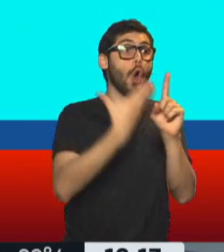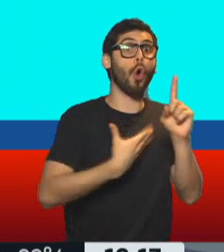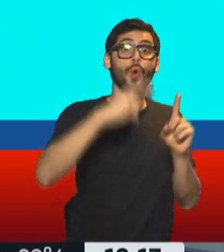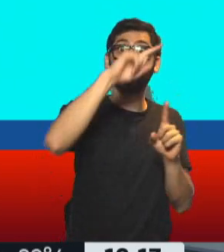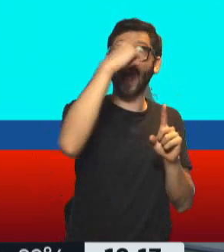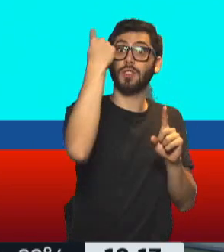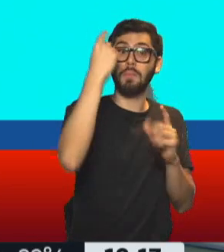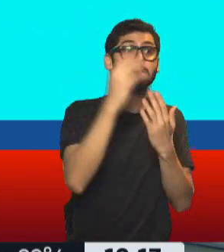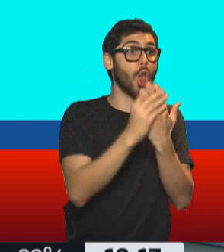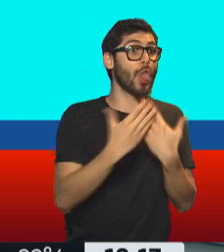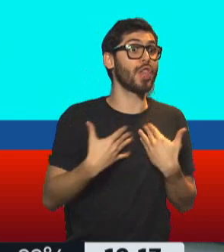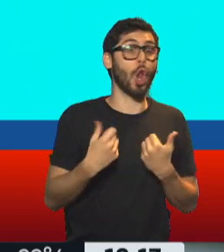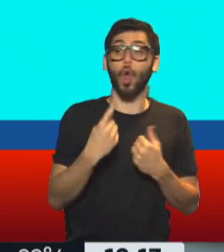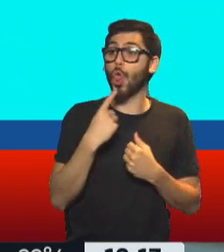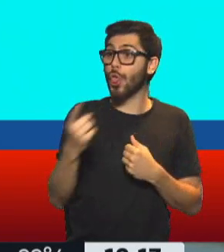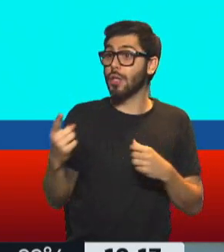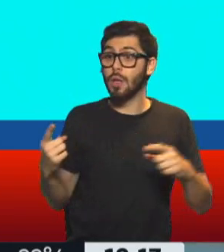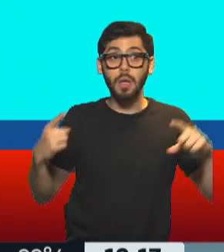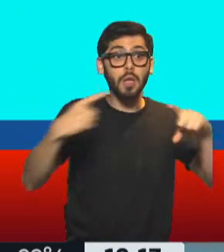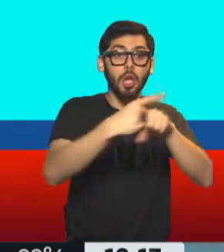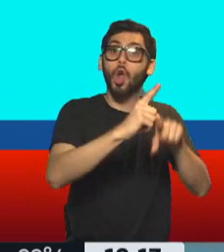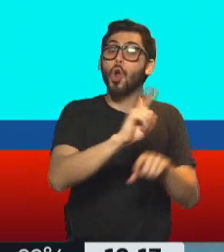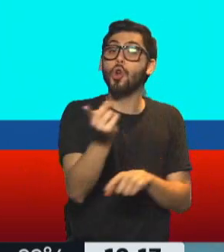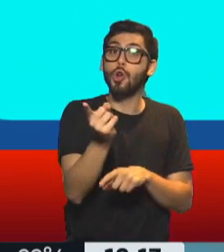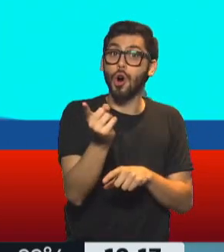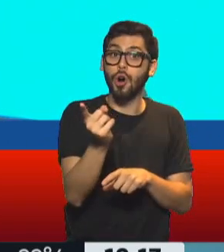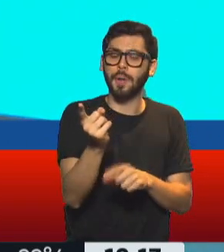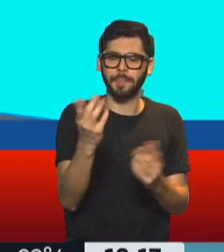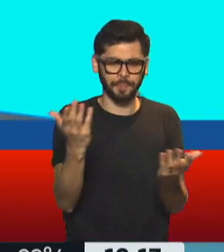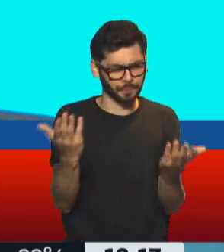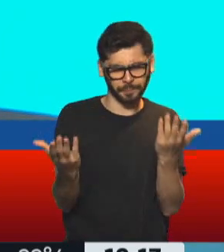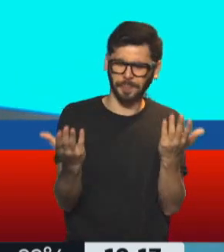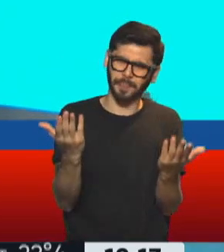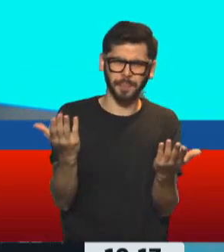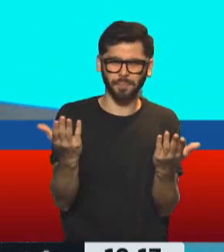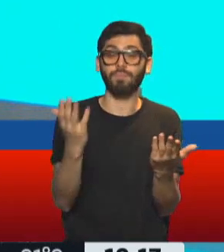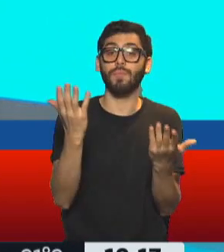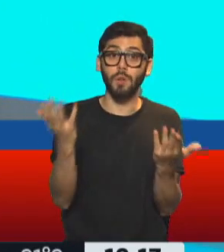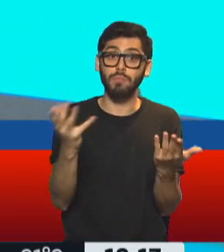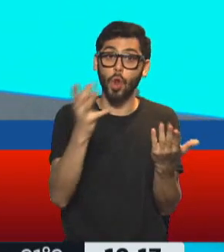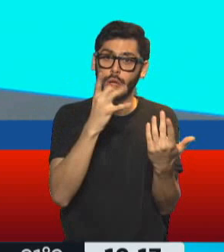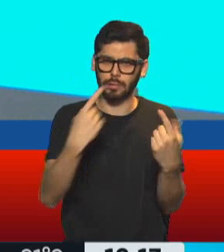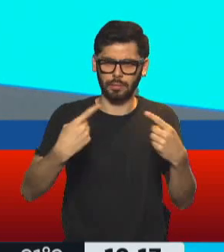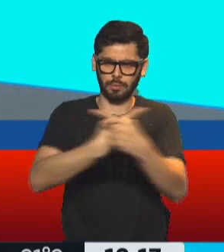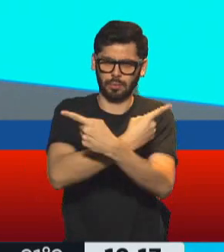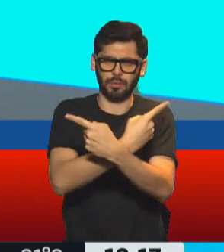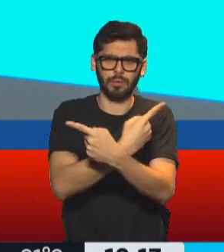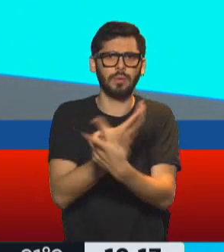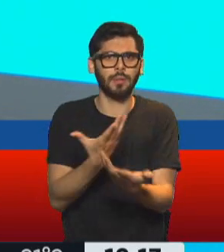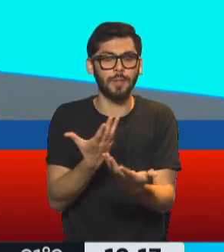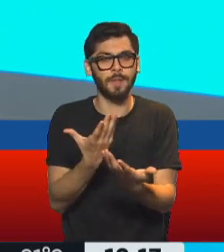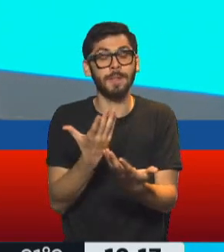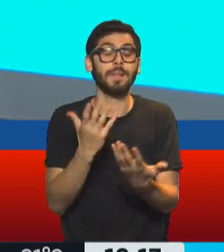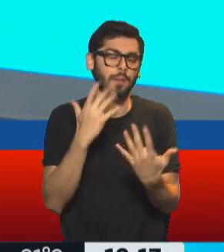Ministerio de Salud, no le permite el corredor sanitario. Entonces, lo que te estoy diciendo es una paradoja en esta situación.